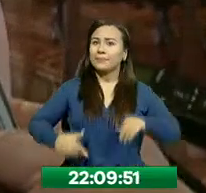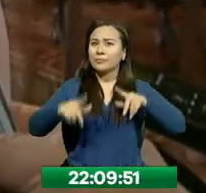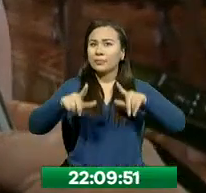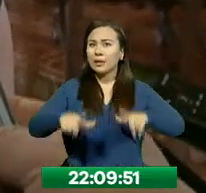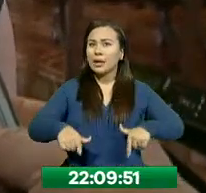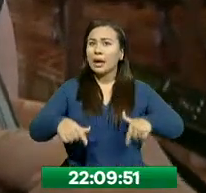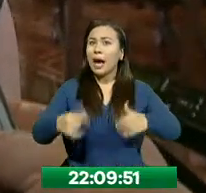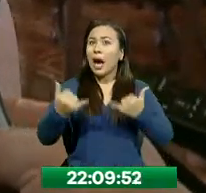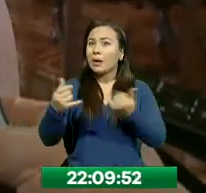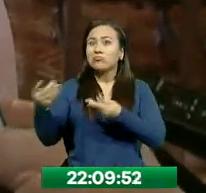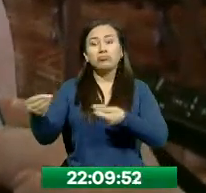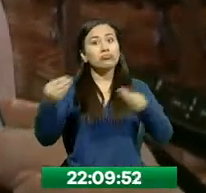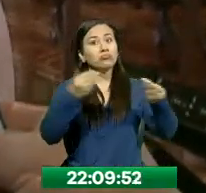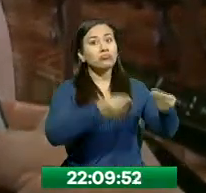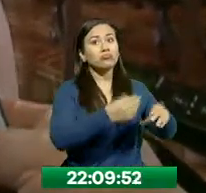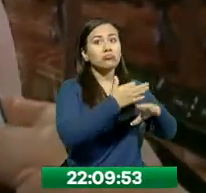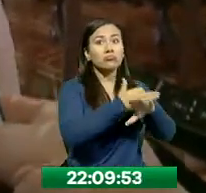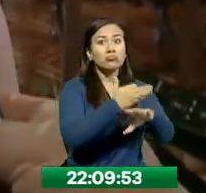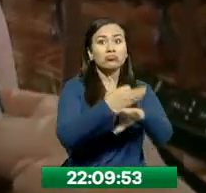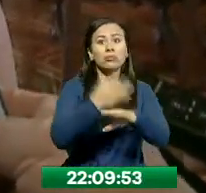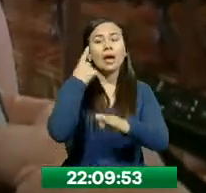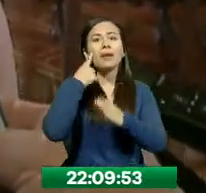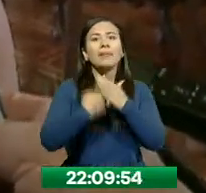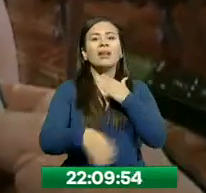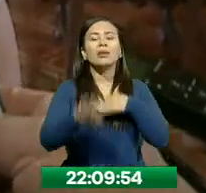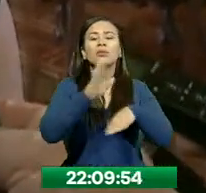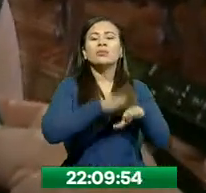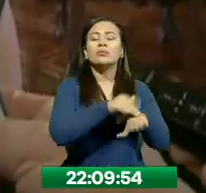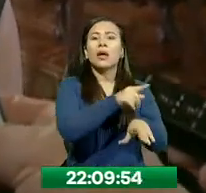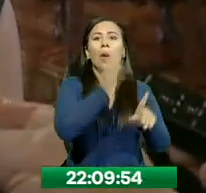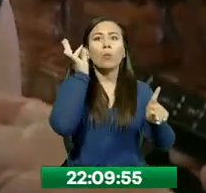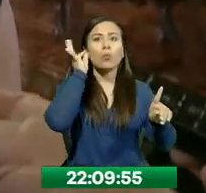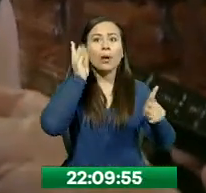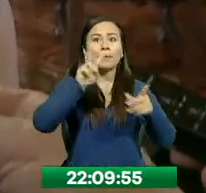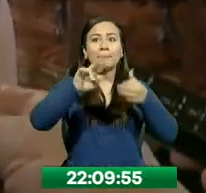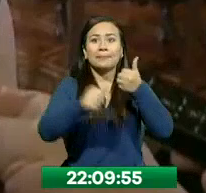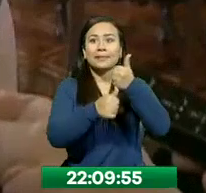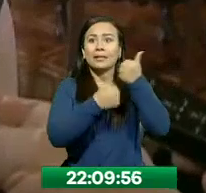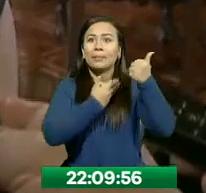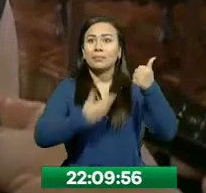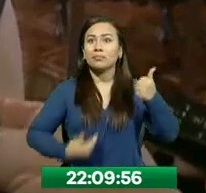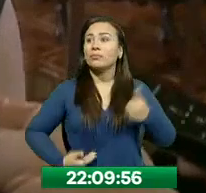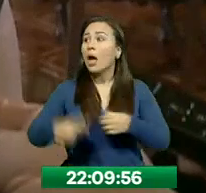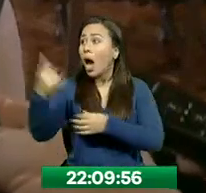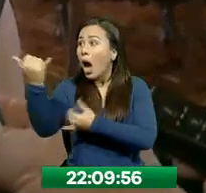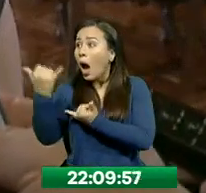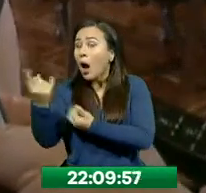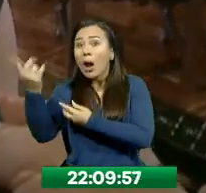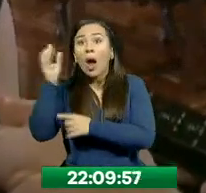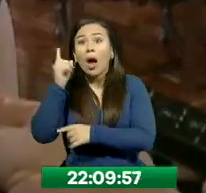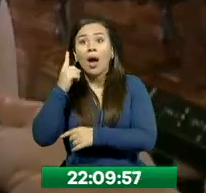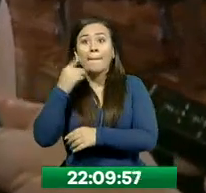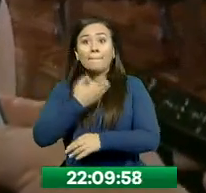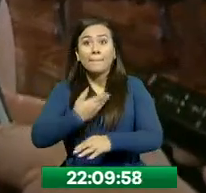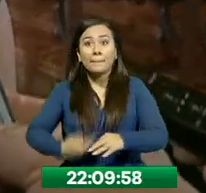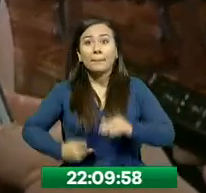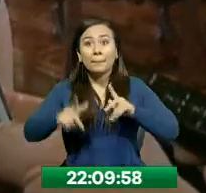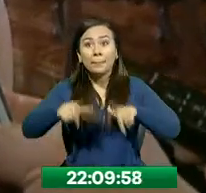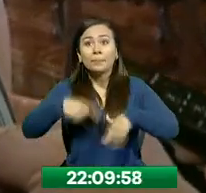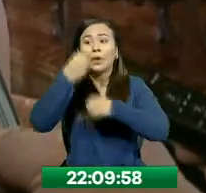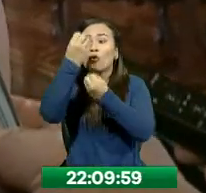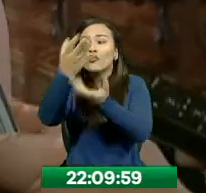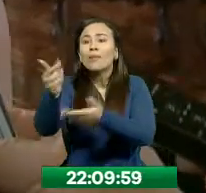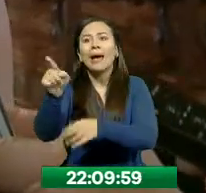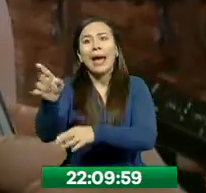encargos, de delegaciones que recaían sobre la vicepresidenta, y en este momento el anuncio del presidente, ustedes lo han escuchado, ha sido que para que